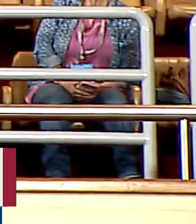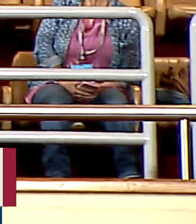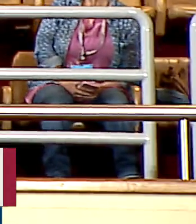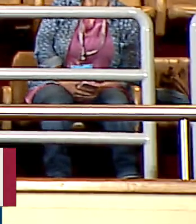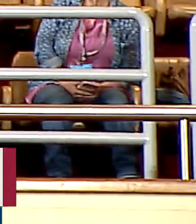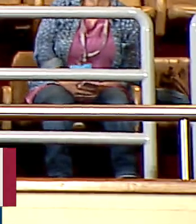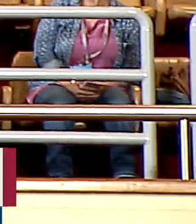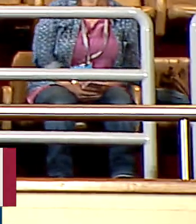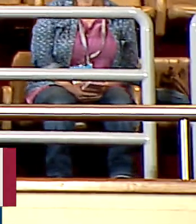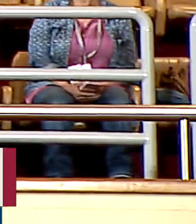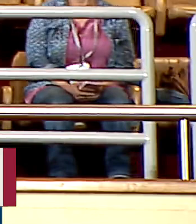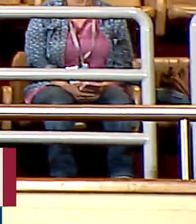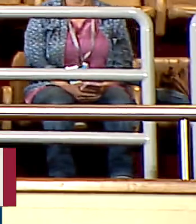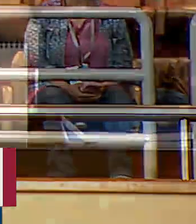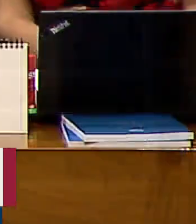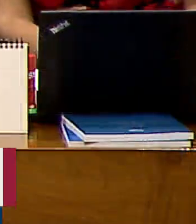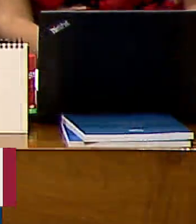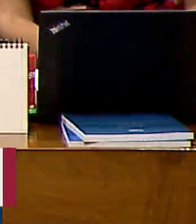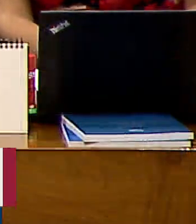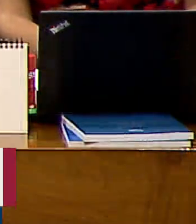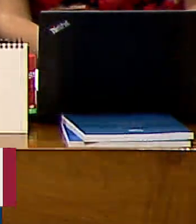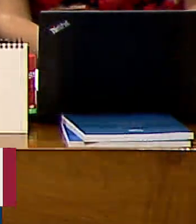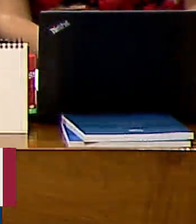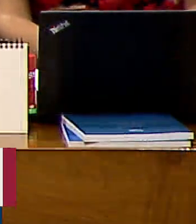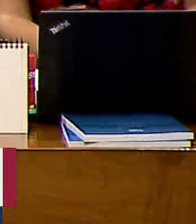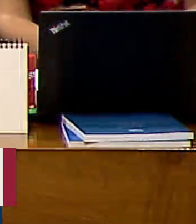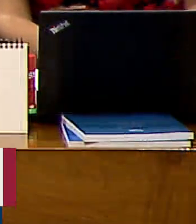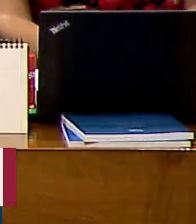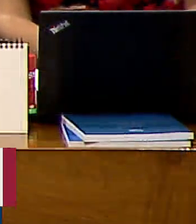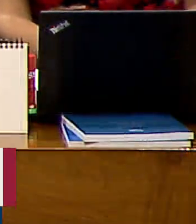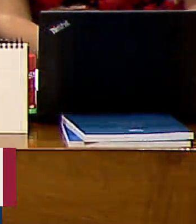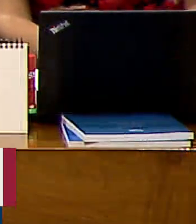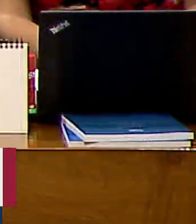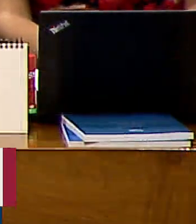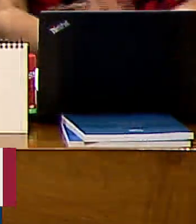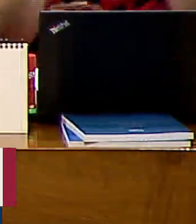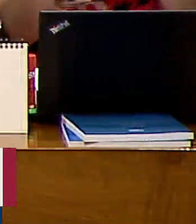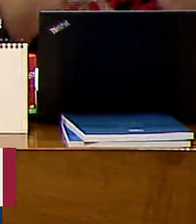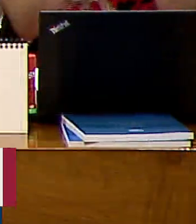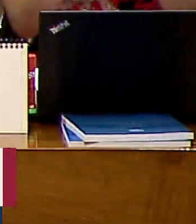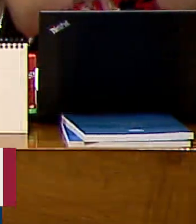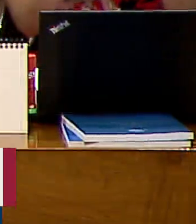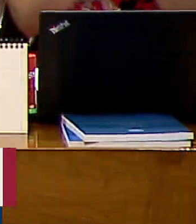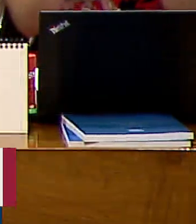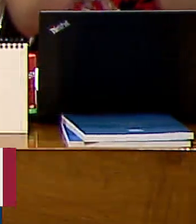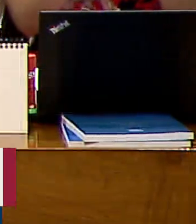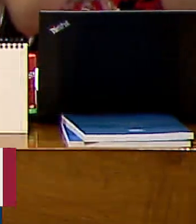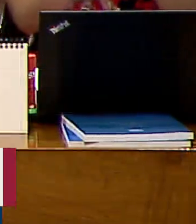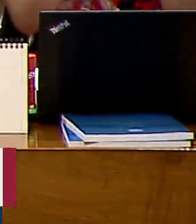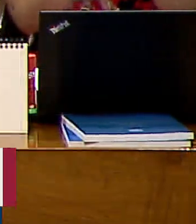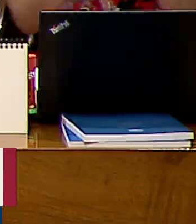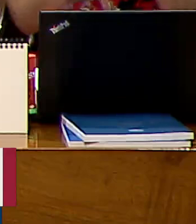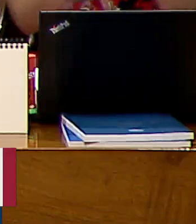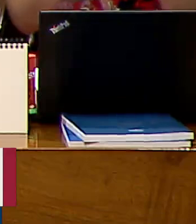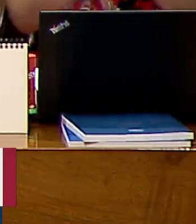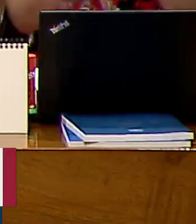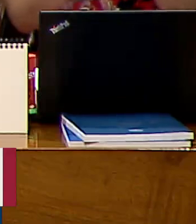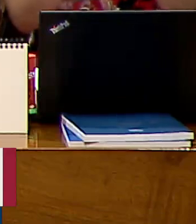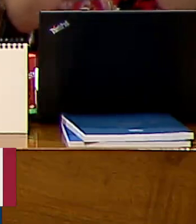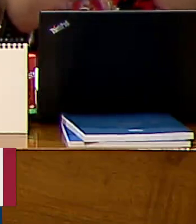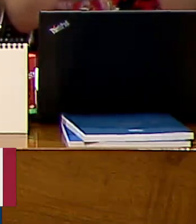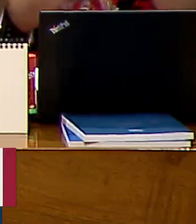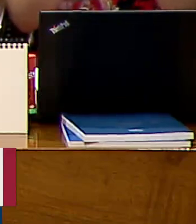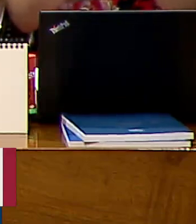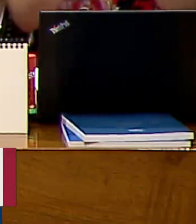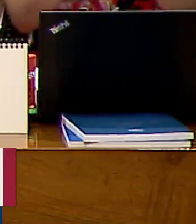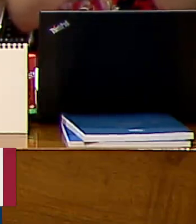Don Francisco Reyes de Pichidegua, invitados por la honorable diputada doña Alejandra Sepúlveda Ormenez. Sean ustedes